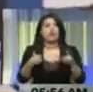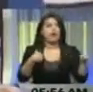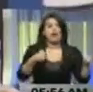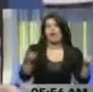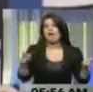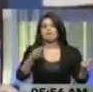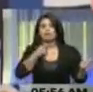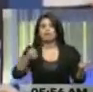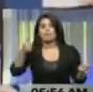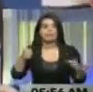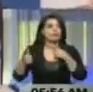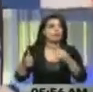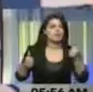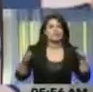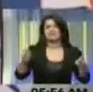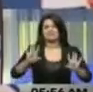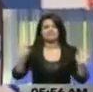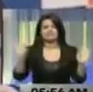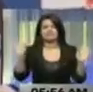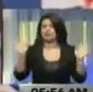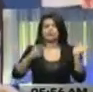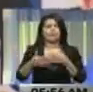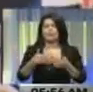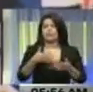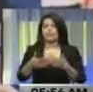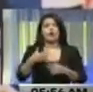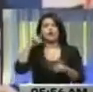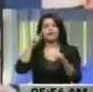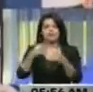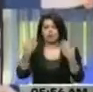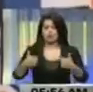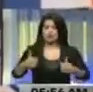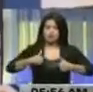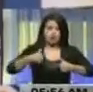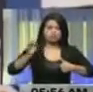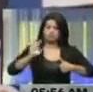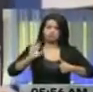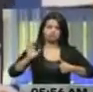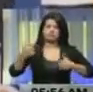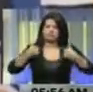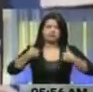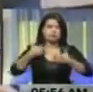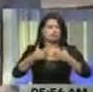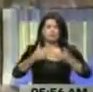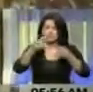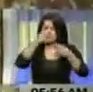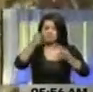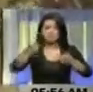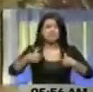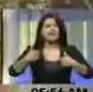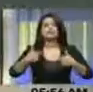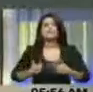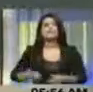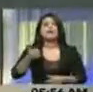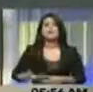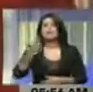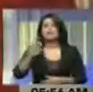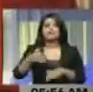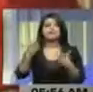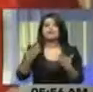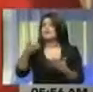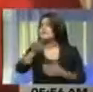A mí lo que me importa, en verdad, no soy yo mismo, no. A mí lo que me importa